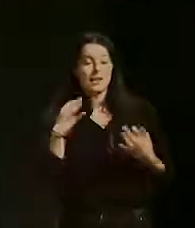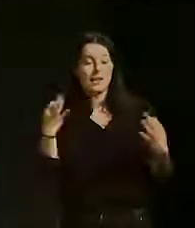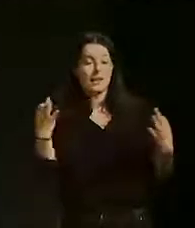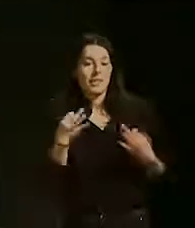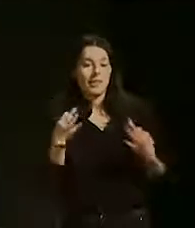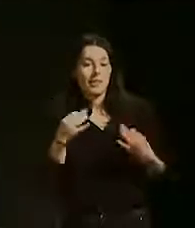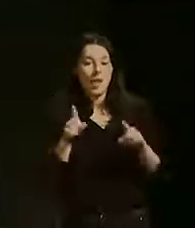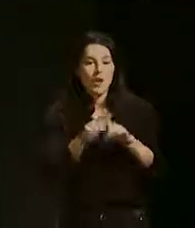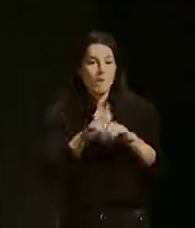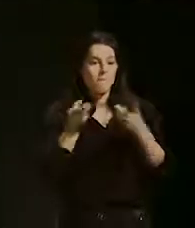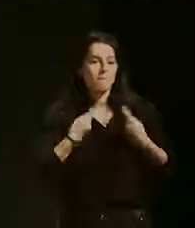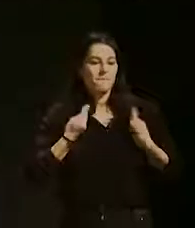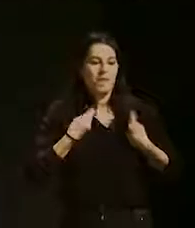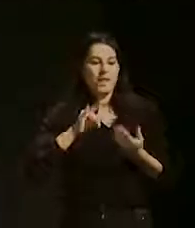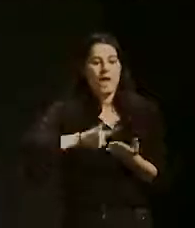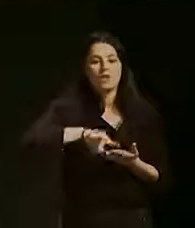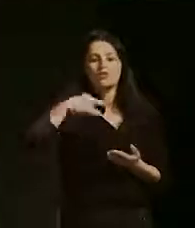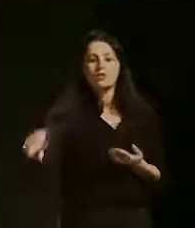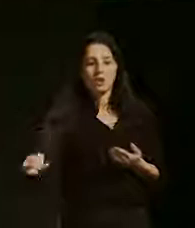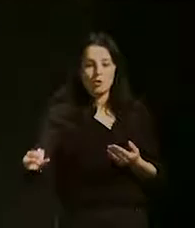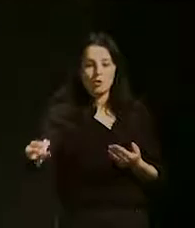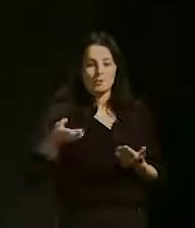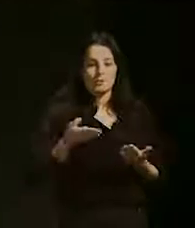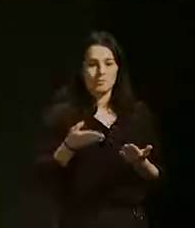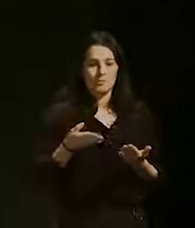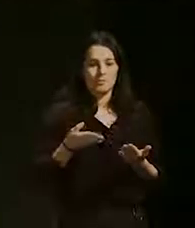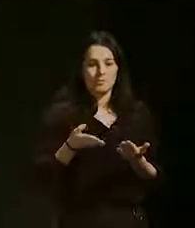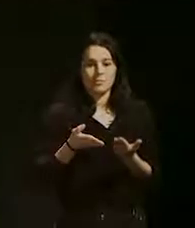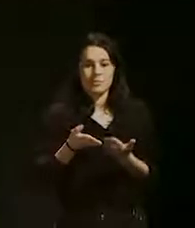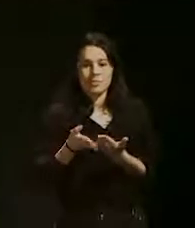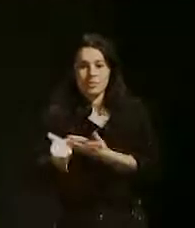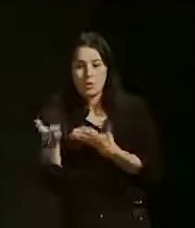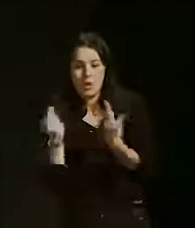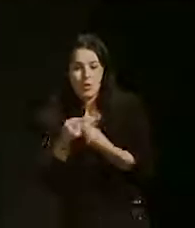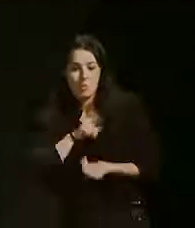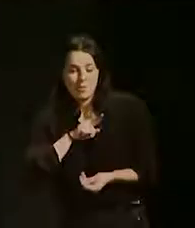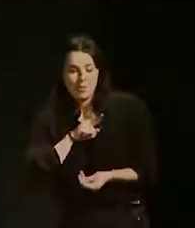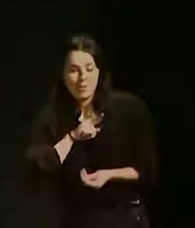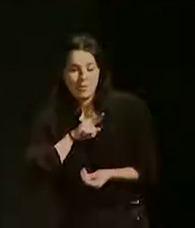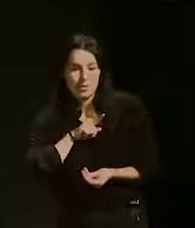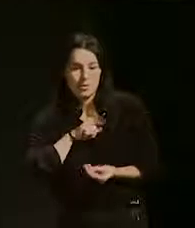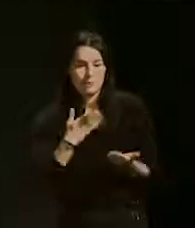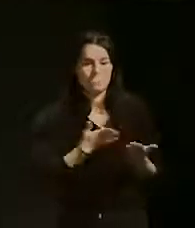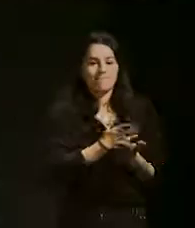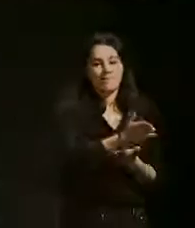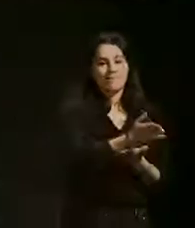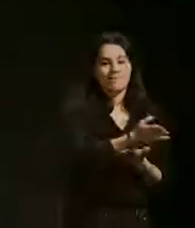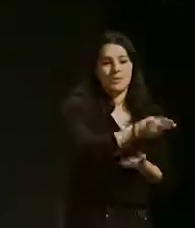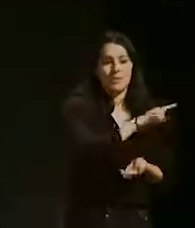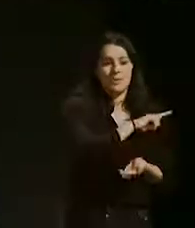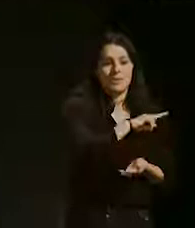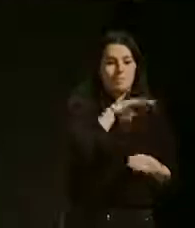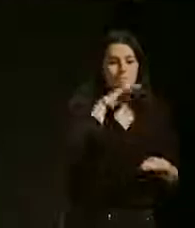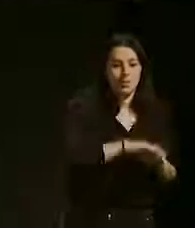una doble vida, es decir, cumplir con el Estado y también cumplir